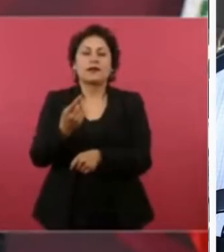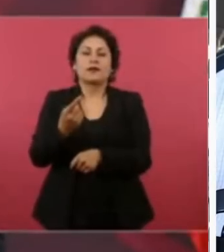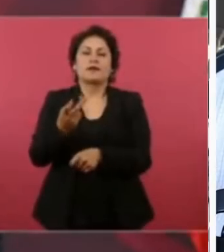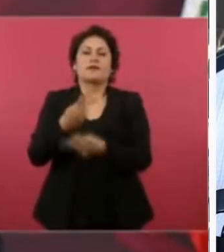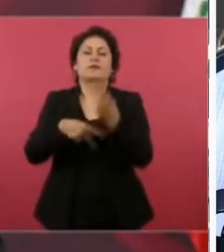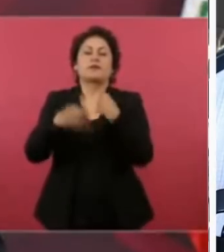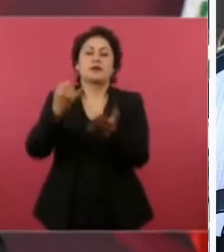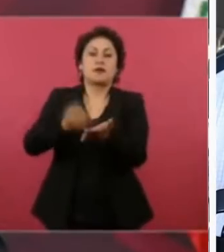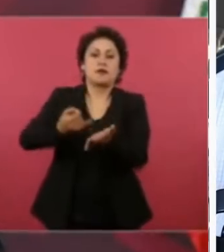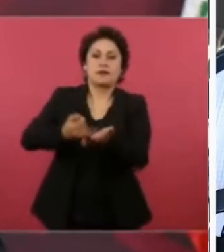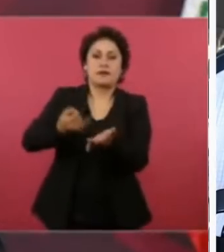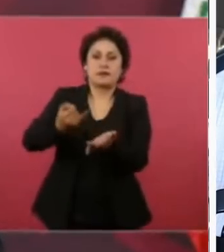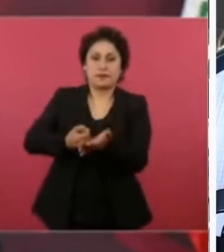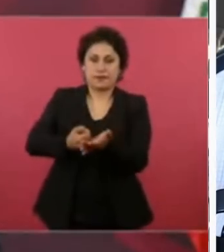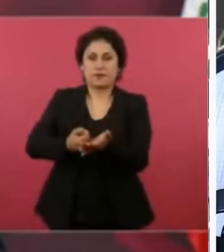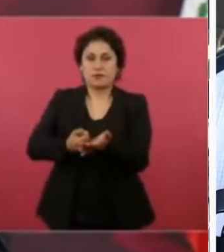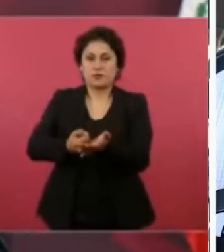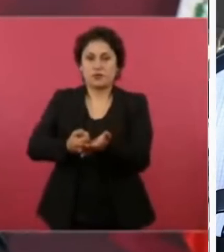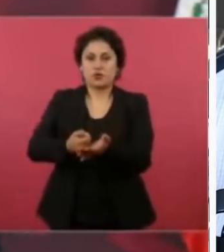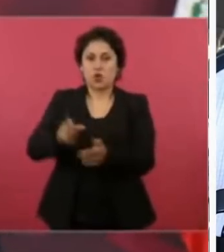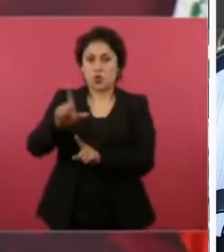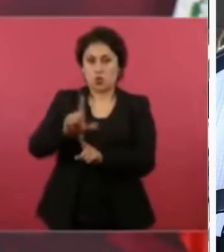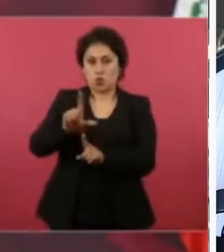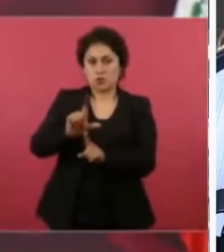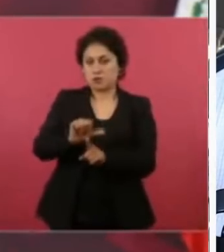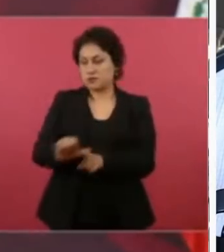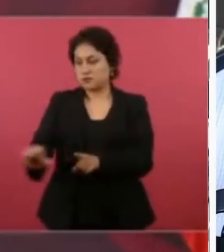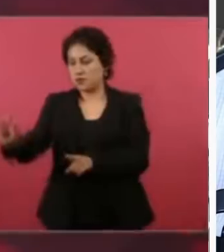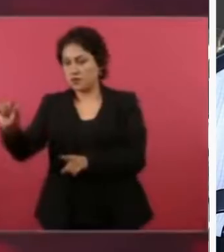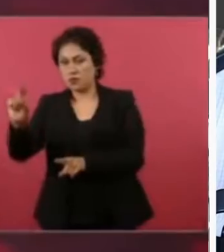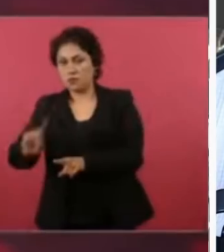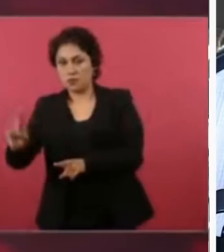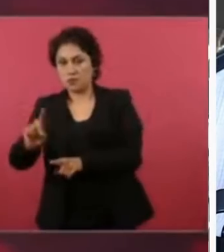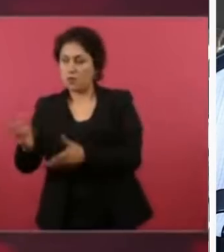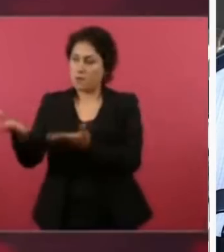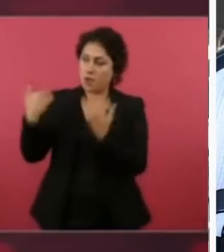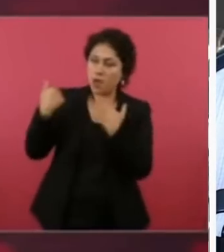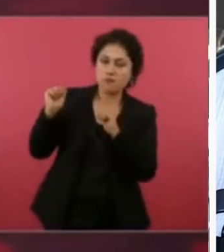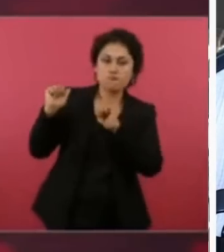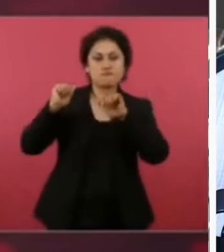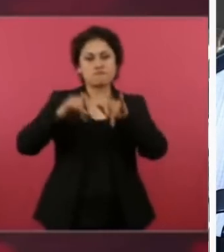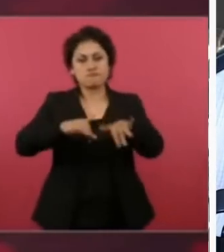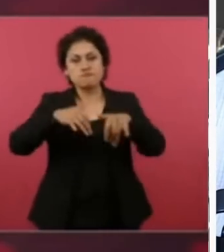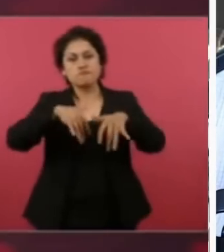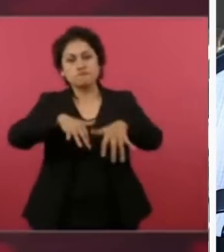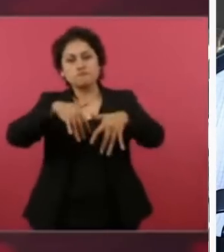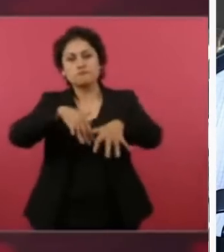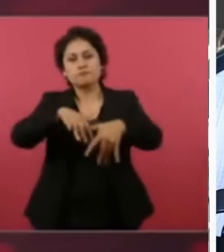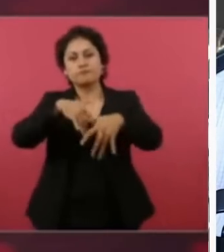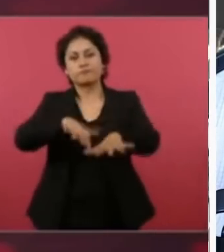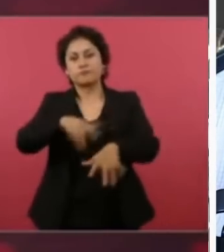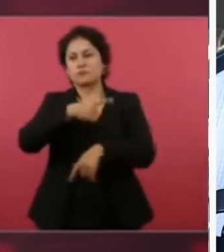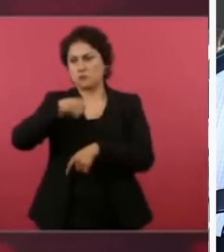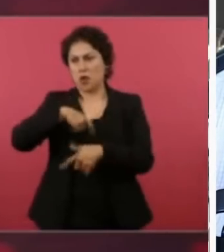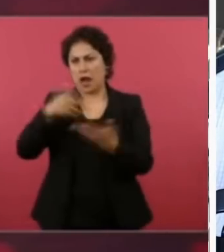un lunes y el domingo íbamos a hacer una manifestación. La hicimos, nada más que ya estaba